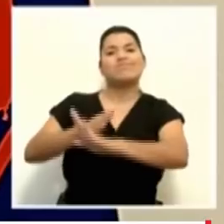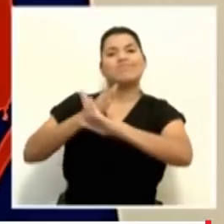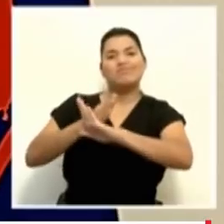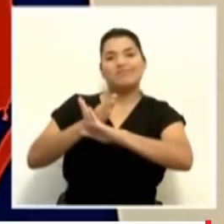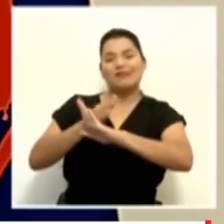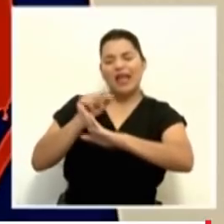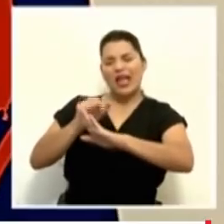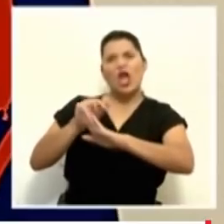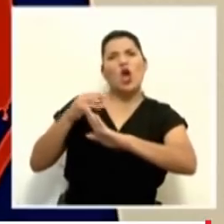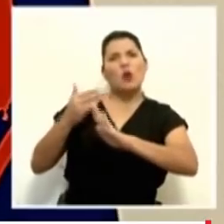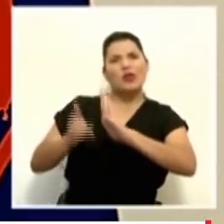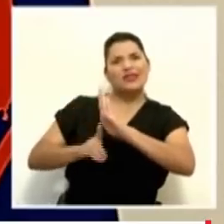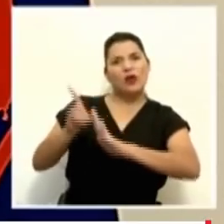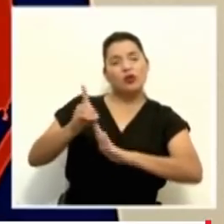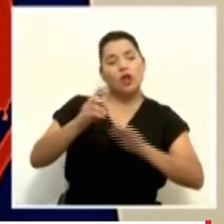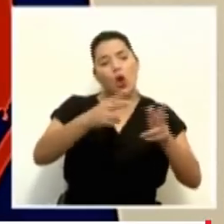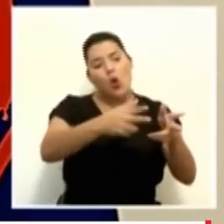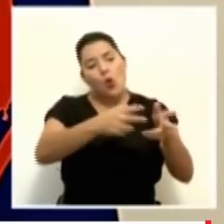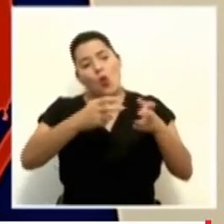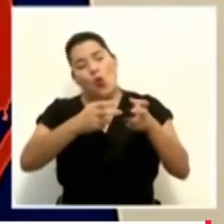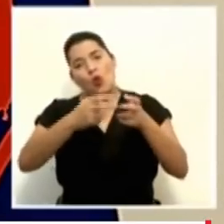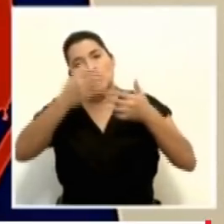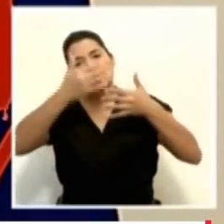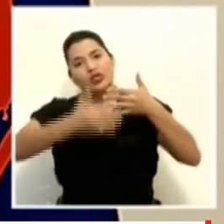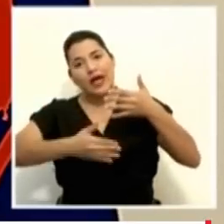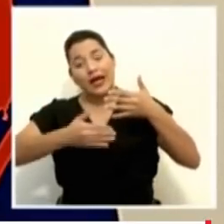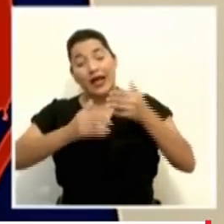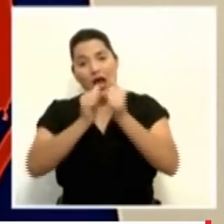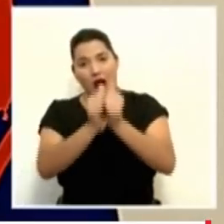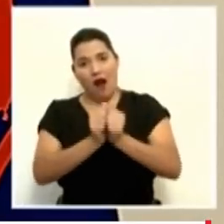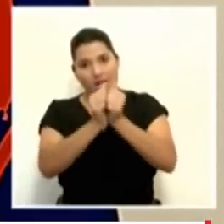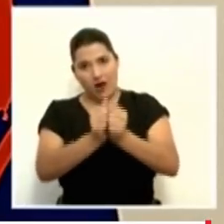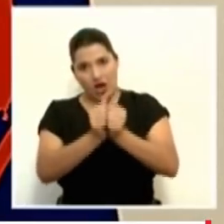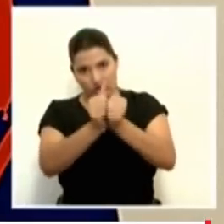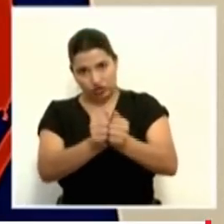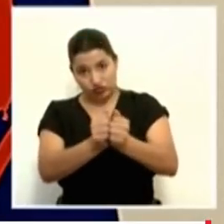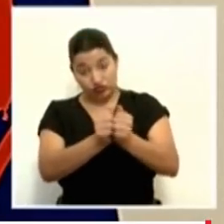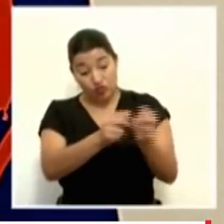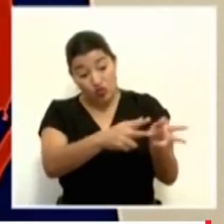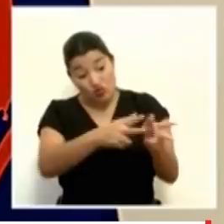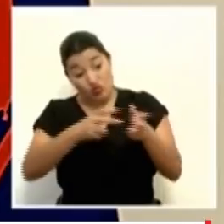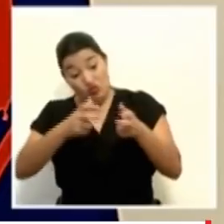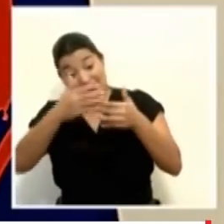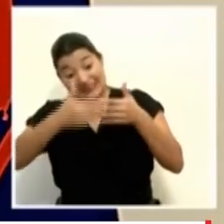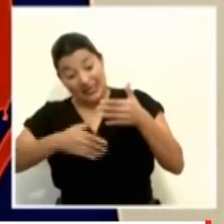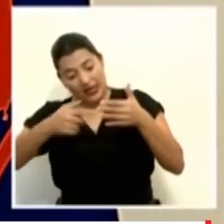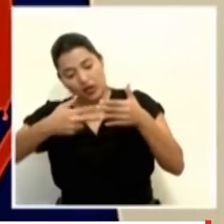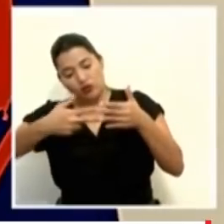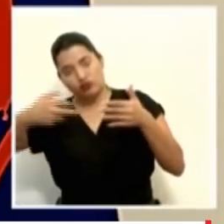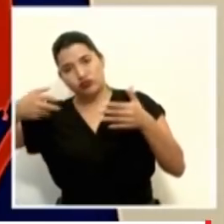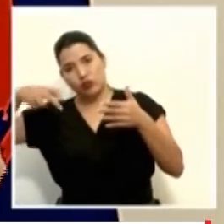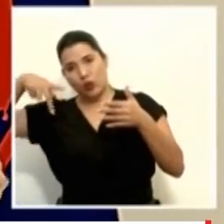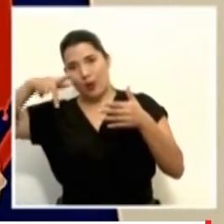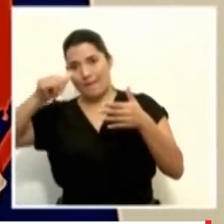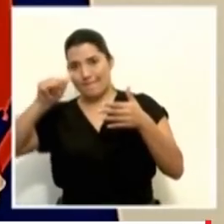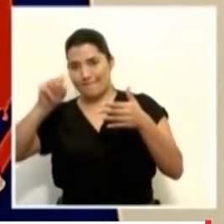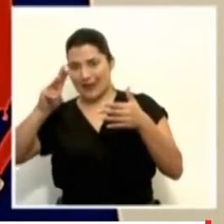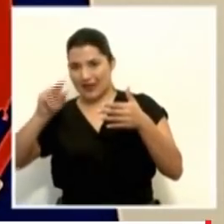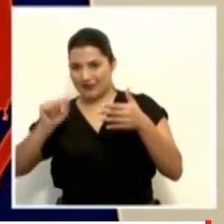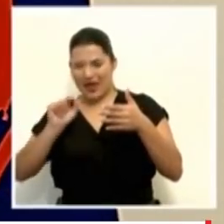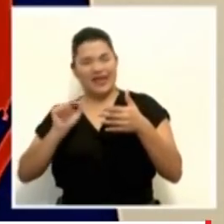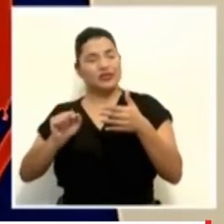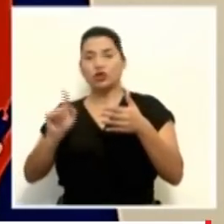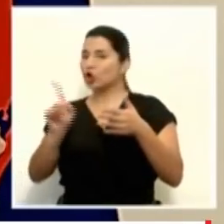Eso va muy avanzado y no depende de donaciones de pacientes. Ya estamos